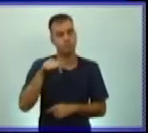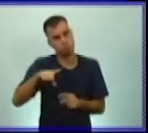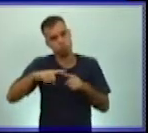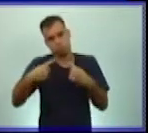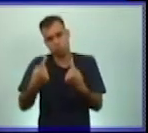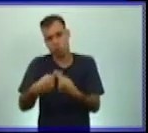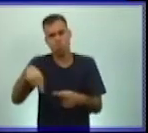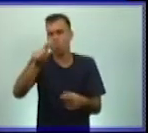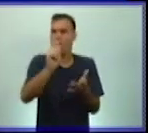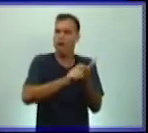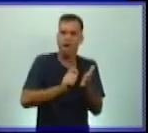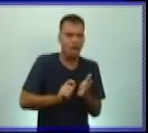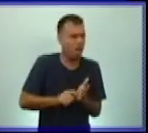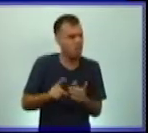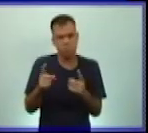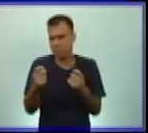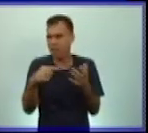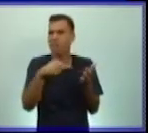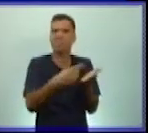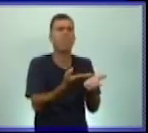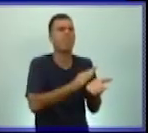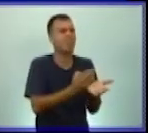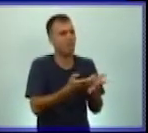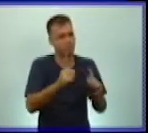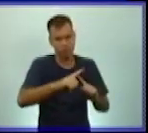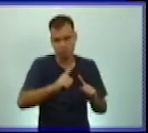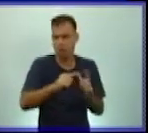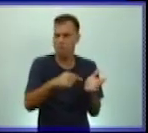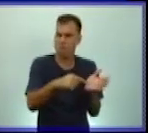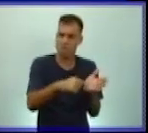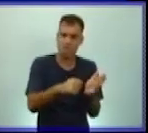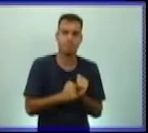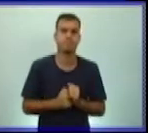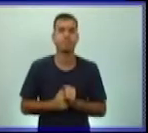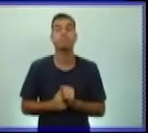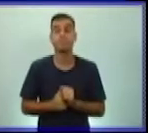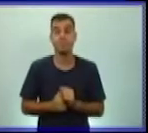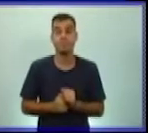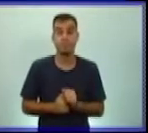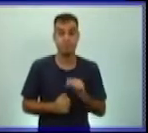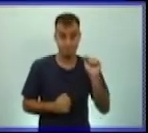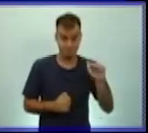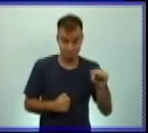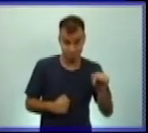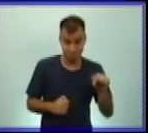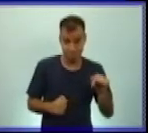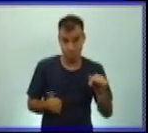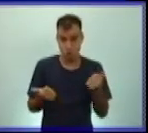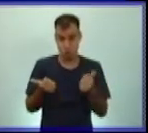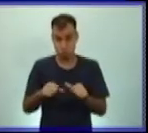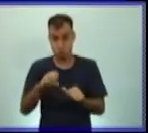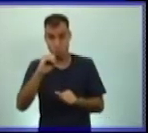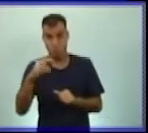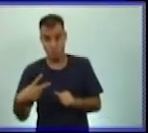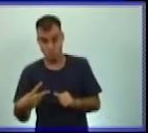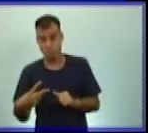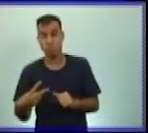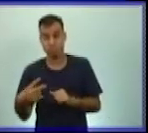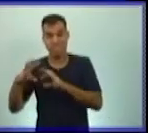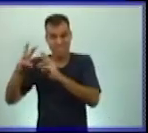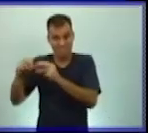falta que copien el recuadro, aparece en el libro de texto. Cuando un hidrocarburo reacciona con el dioxígeno, se